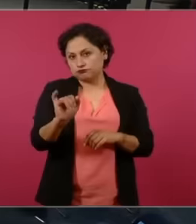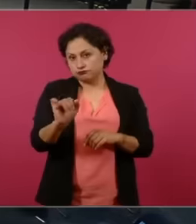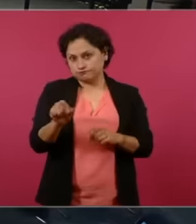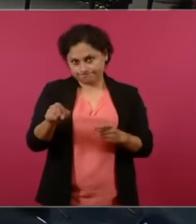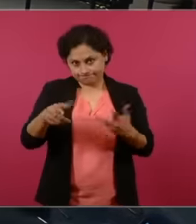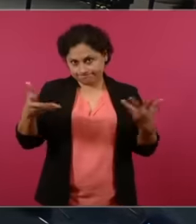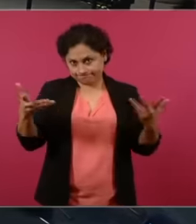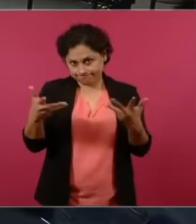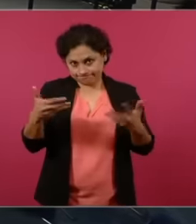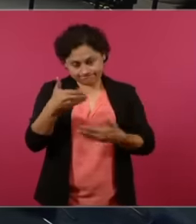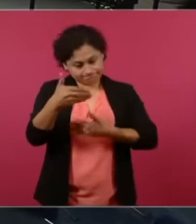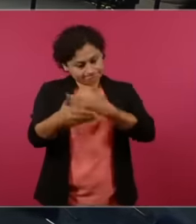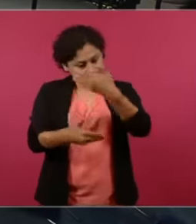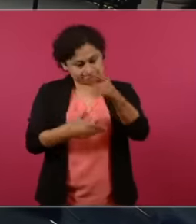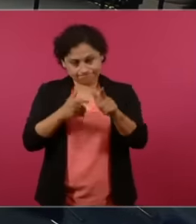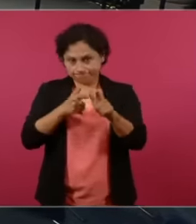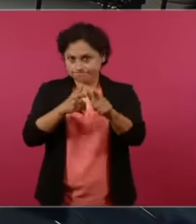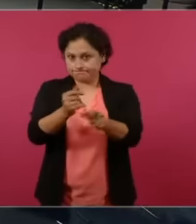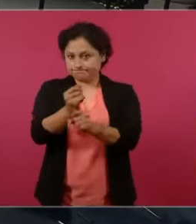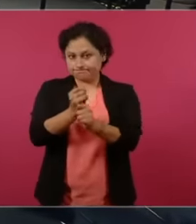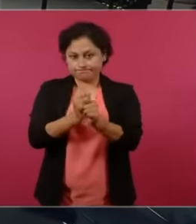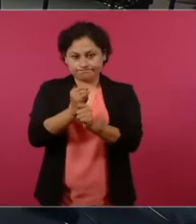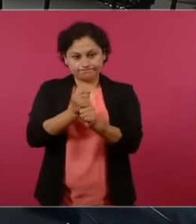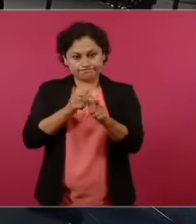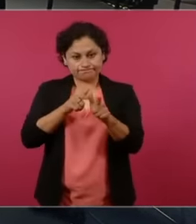Se está haciendo la investigación